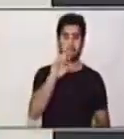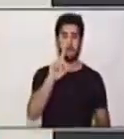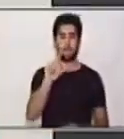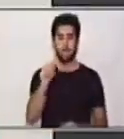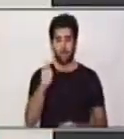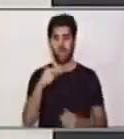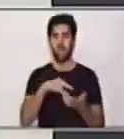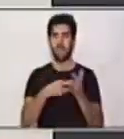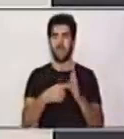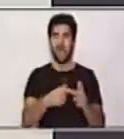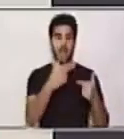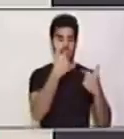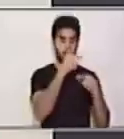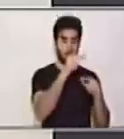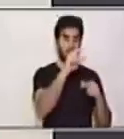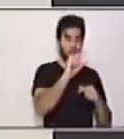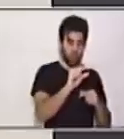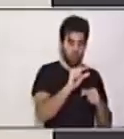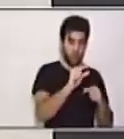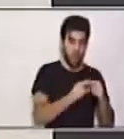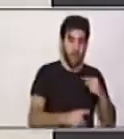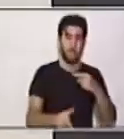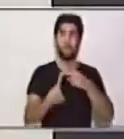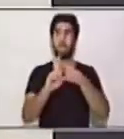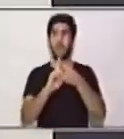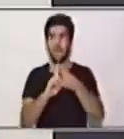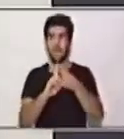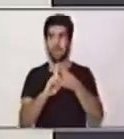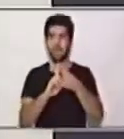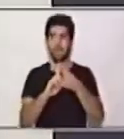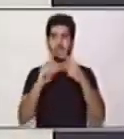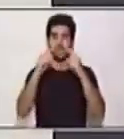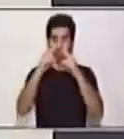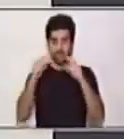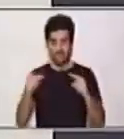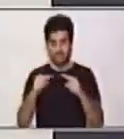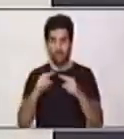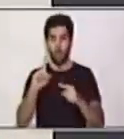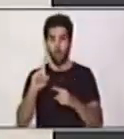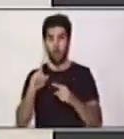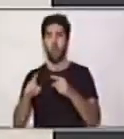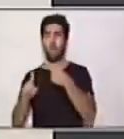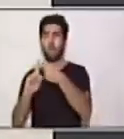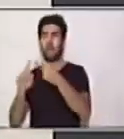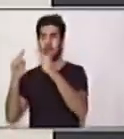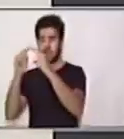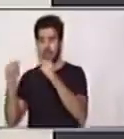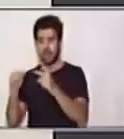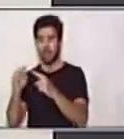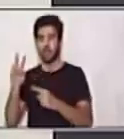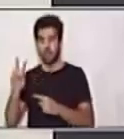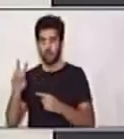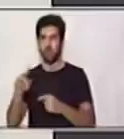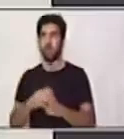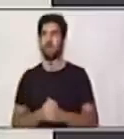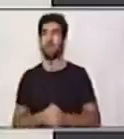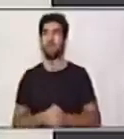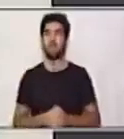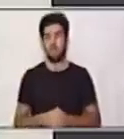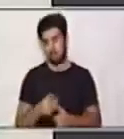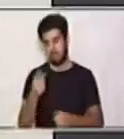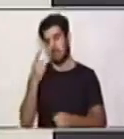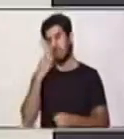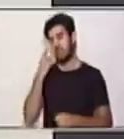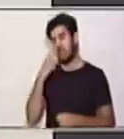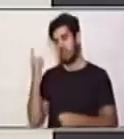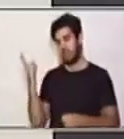límite inferior más el delta 1 más delta 2 por el tamaño del intervalo. Tenemos